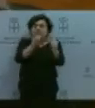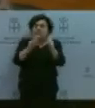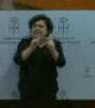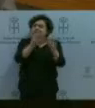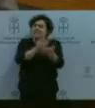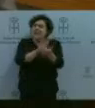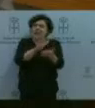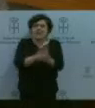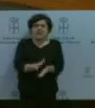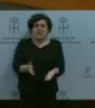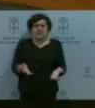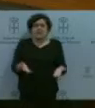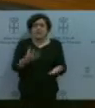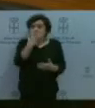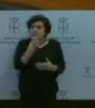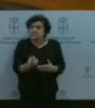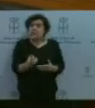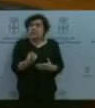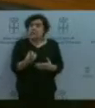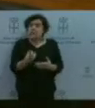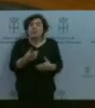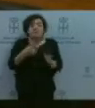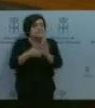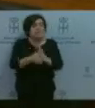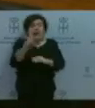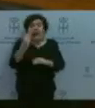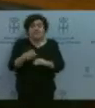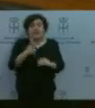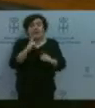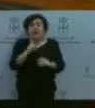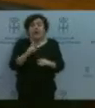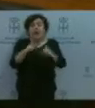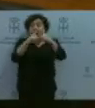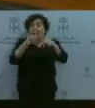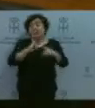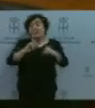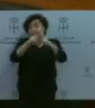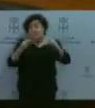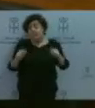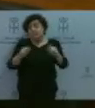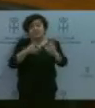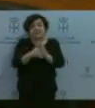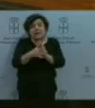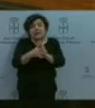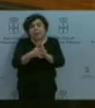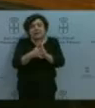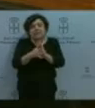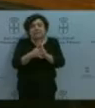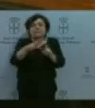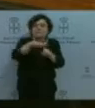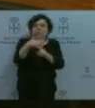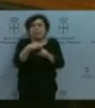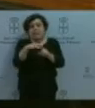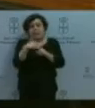en estos momentos que tiene el asturiano, al no ser cooficial, es una situación de ambigüedad, que efectivamente coincidimos con el sentido